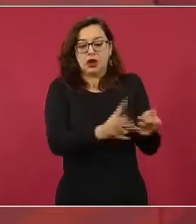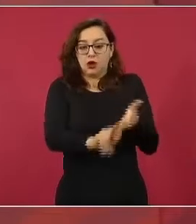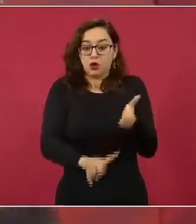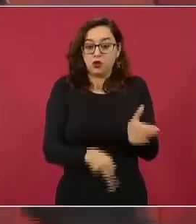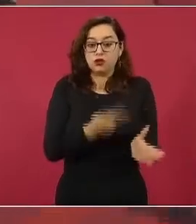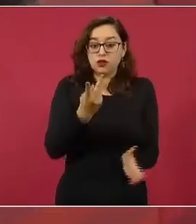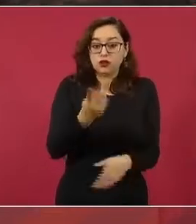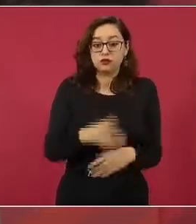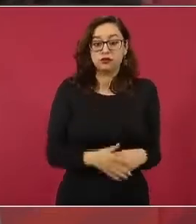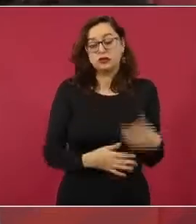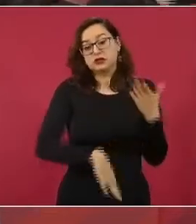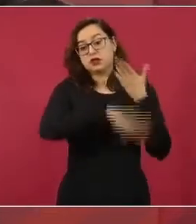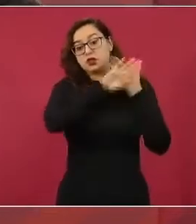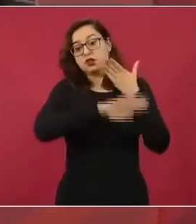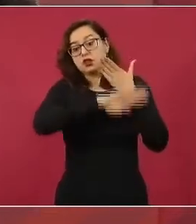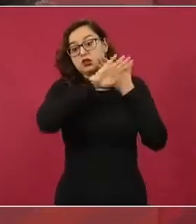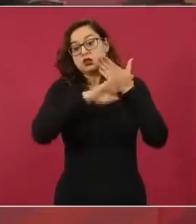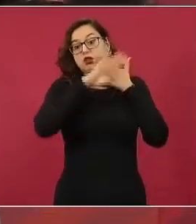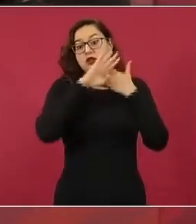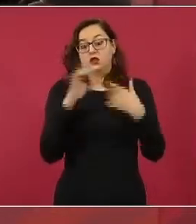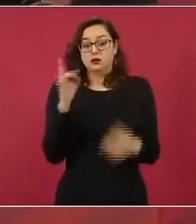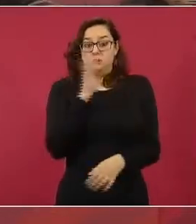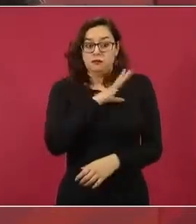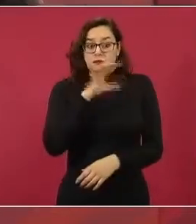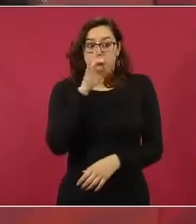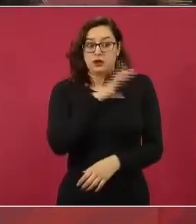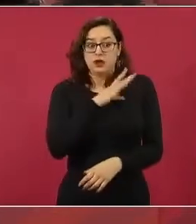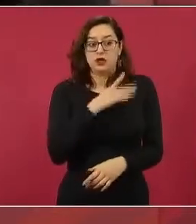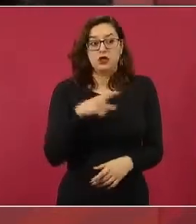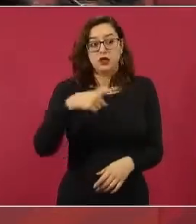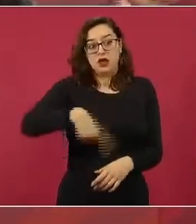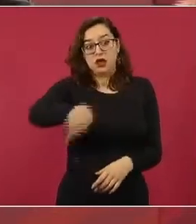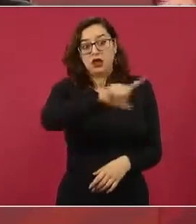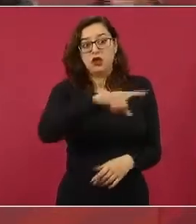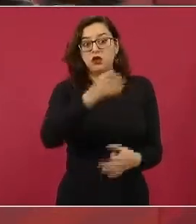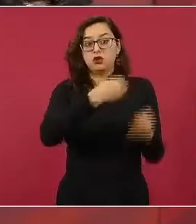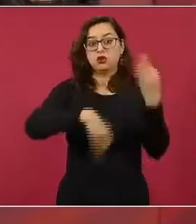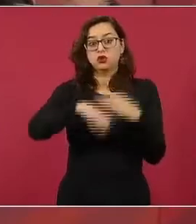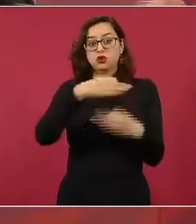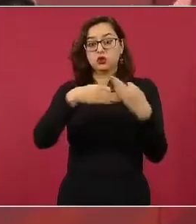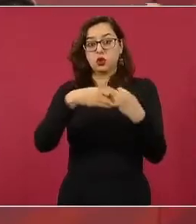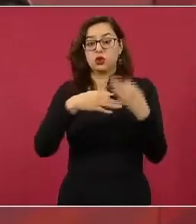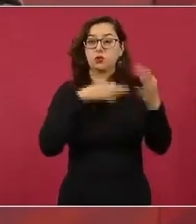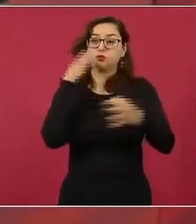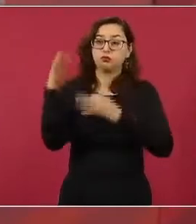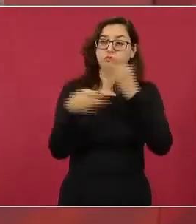se dedicaron a impulsar, a echar a andar una campaña de desprestigio,